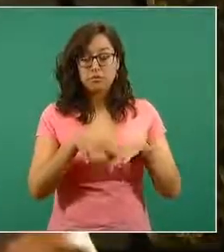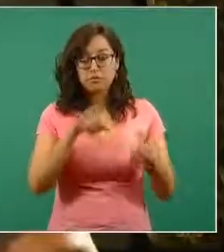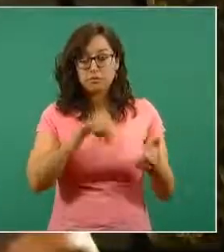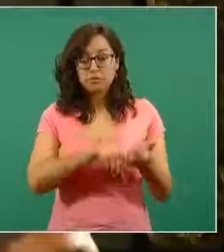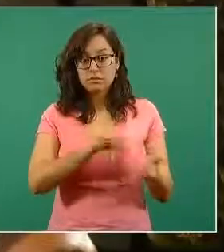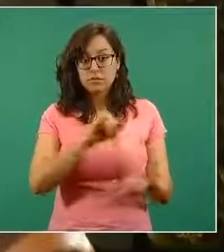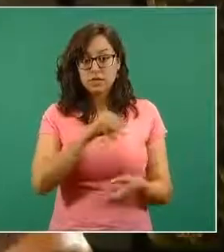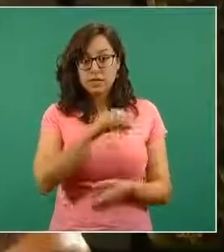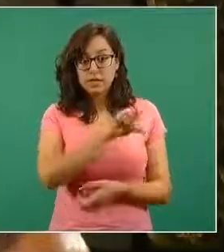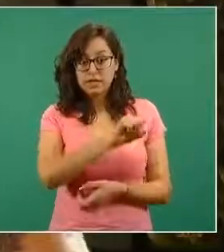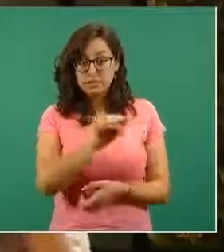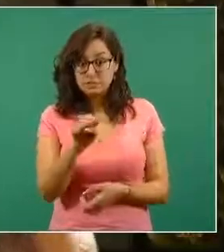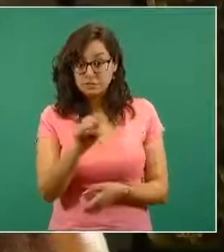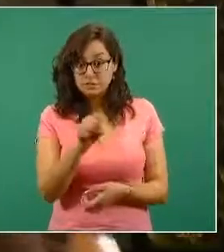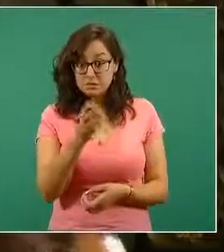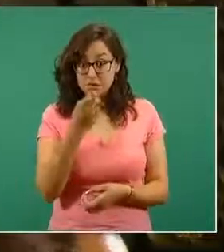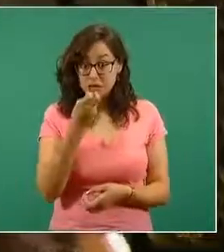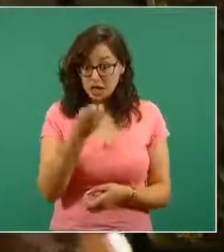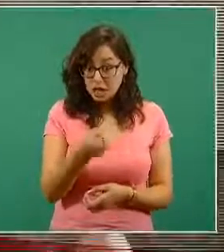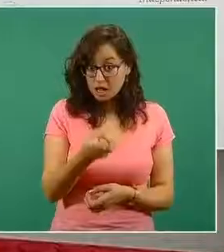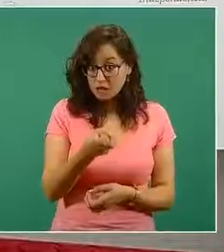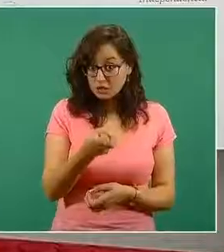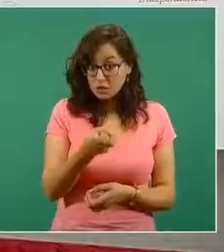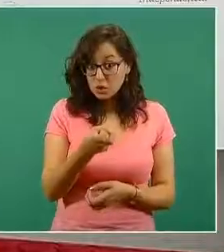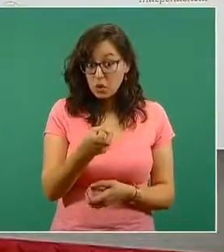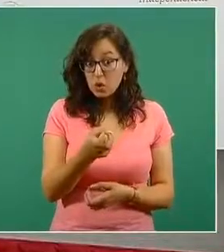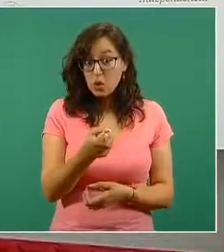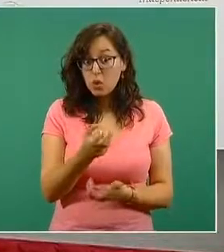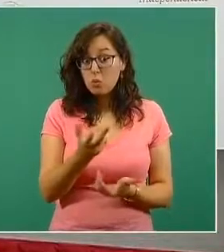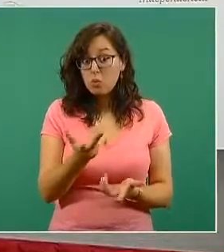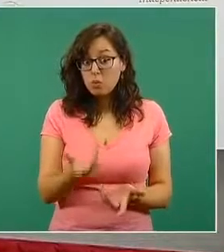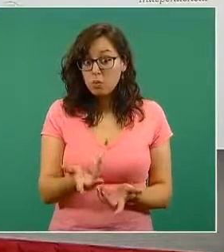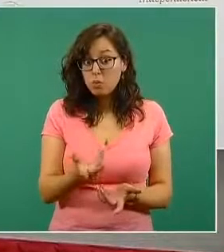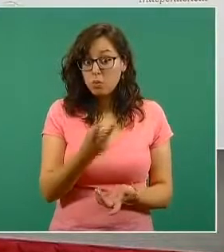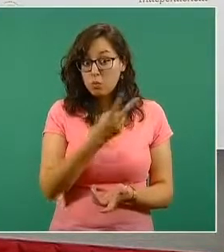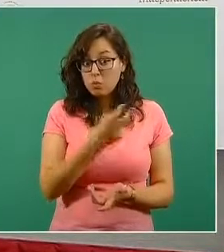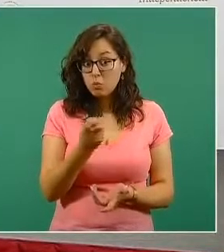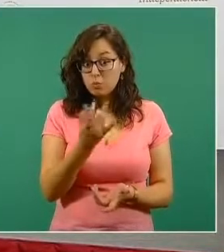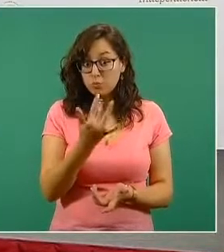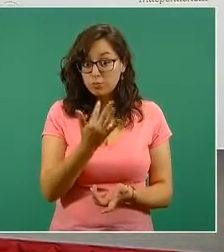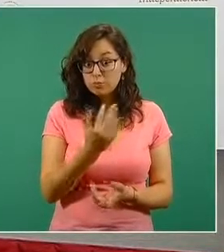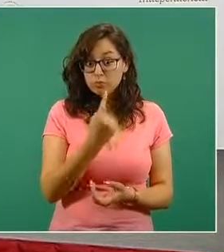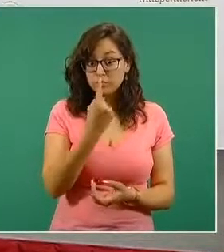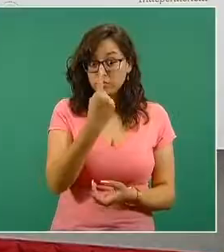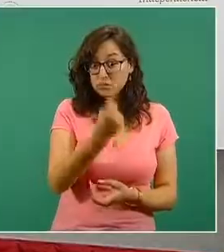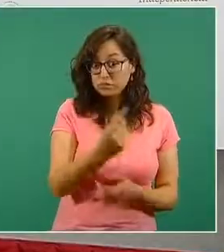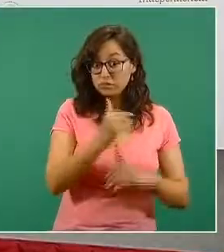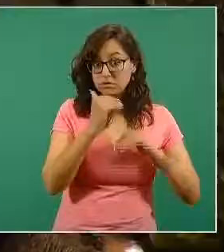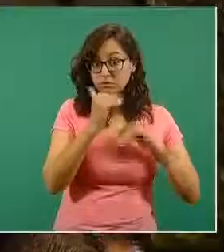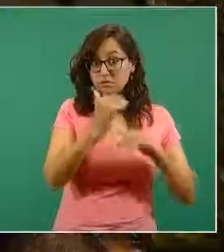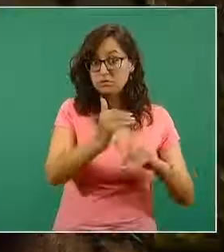va a estar fijo. ¿Son 251 residentes o van a ser más?